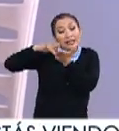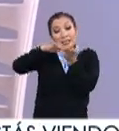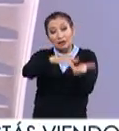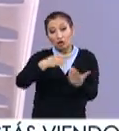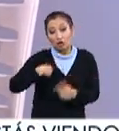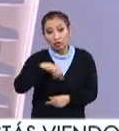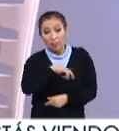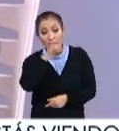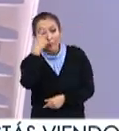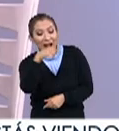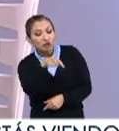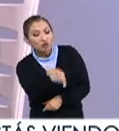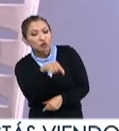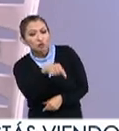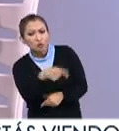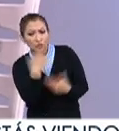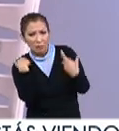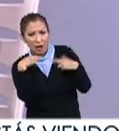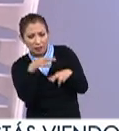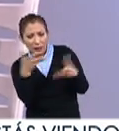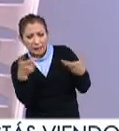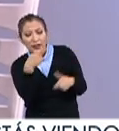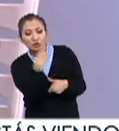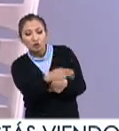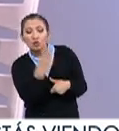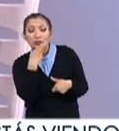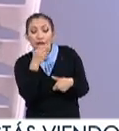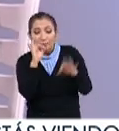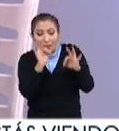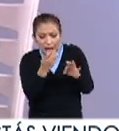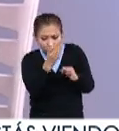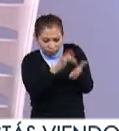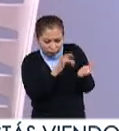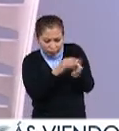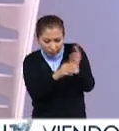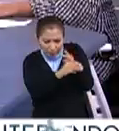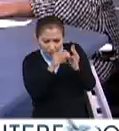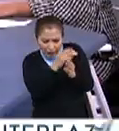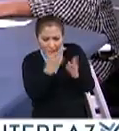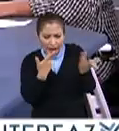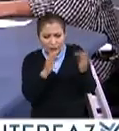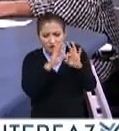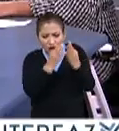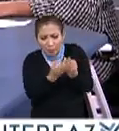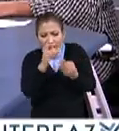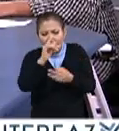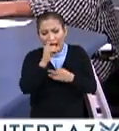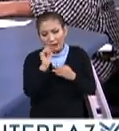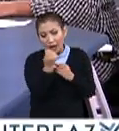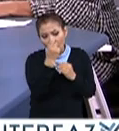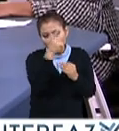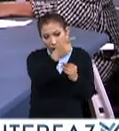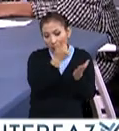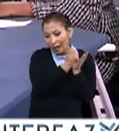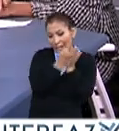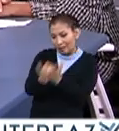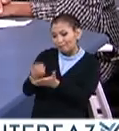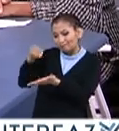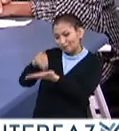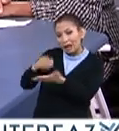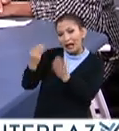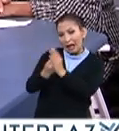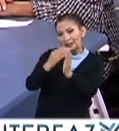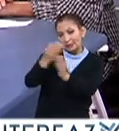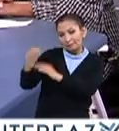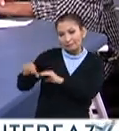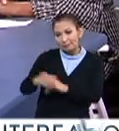apoyemos a encontrar o a poder lograr utilizar las herramientas tecnológicas que están disponibles e incorporarlas